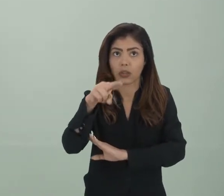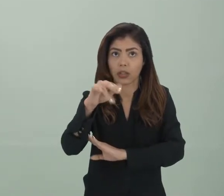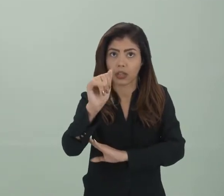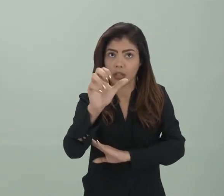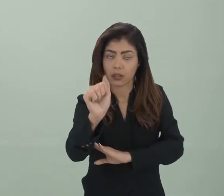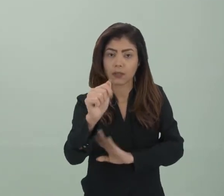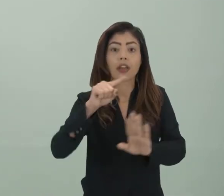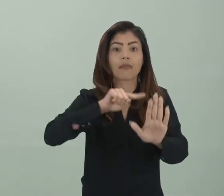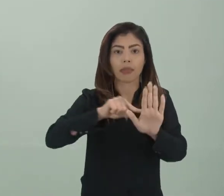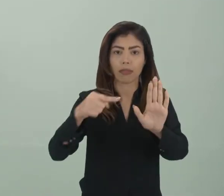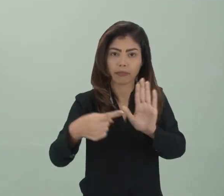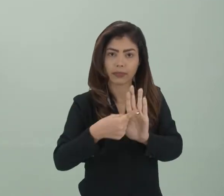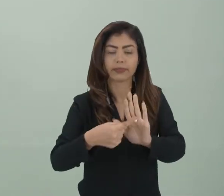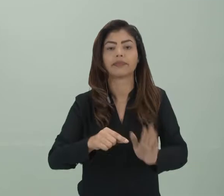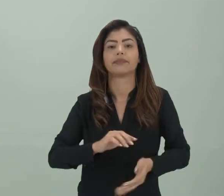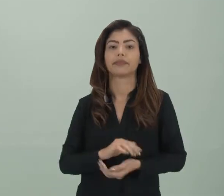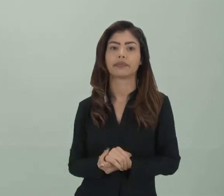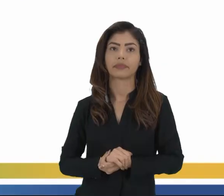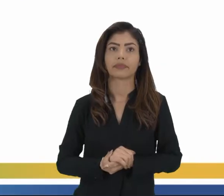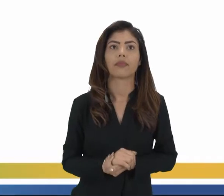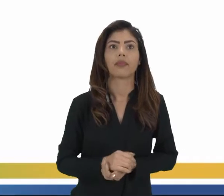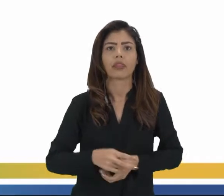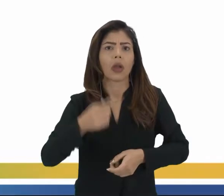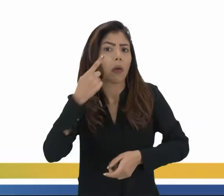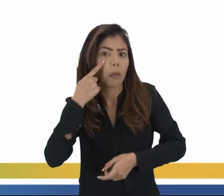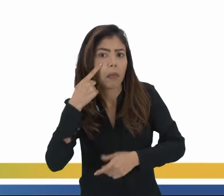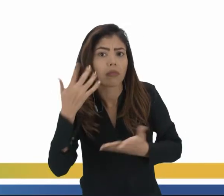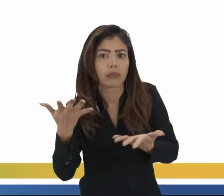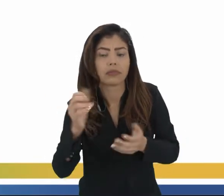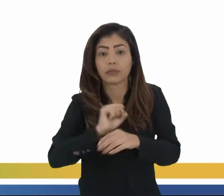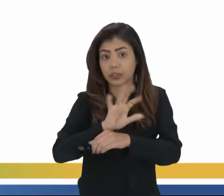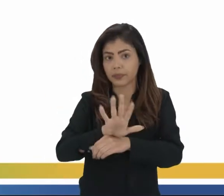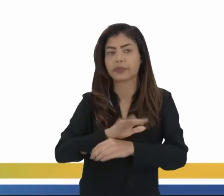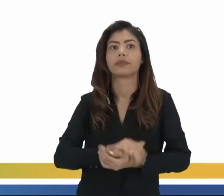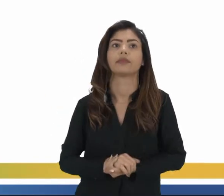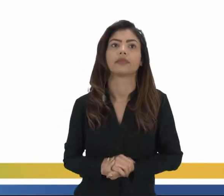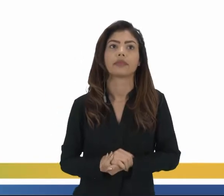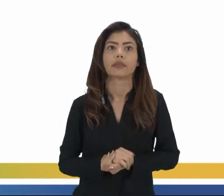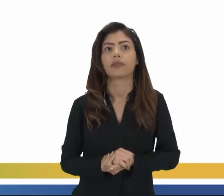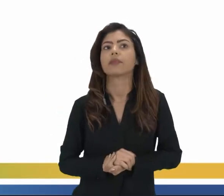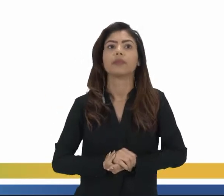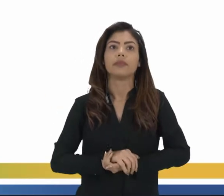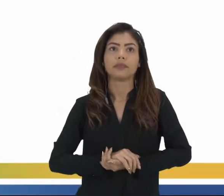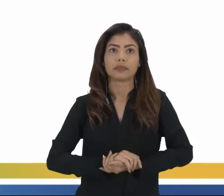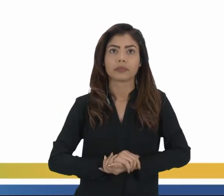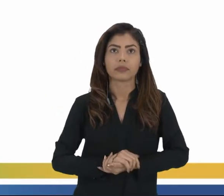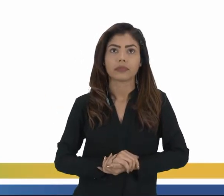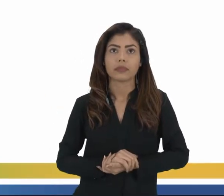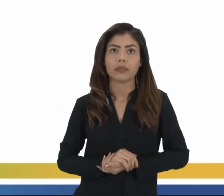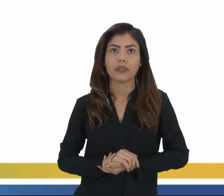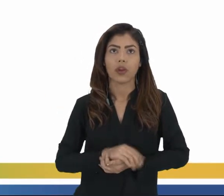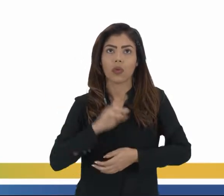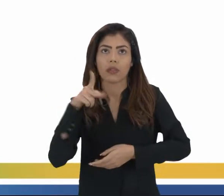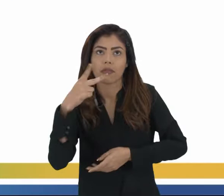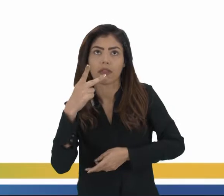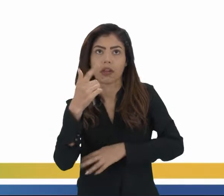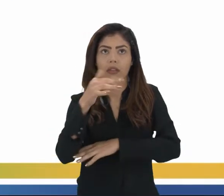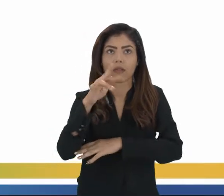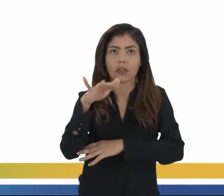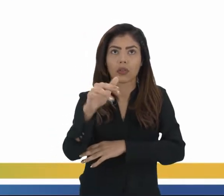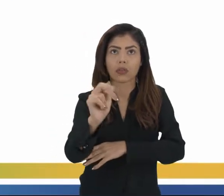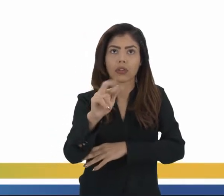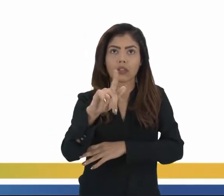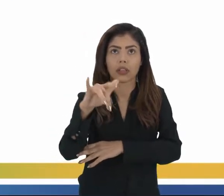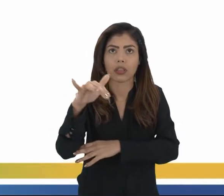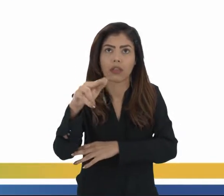e metáfora. Bom, olha aqui no slide. Figuras de linguagem. Quando se habla de figuras de